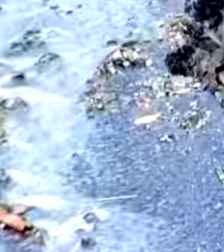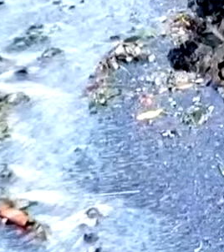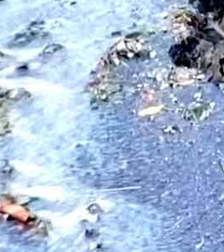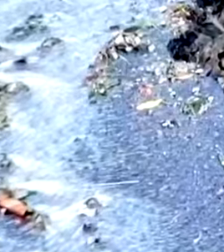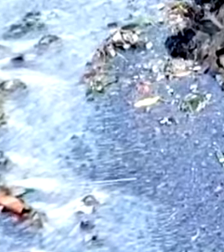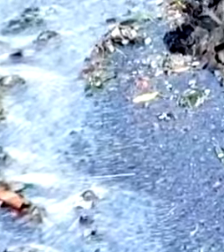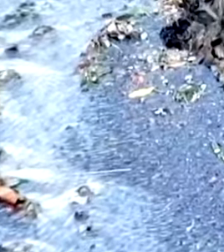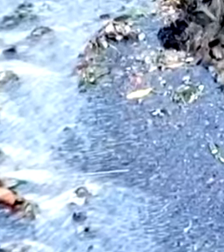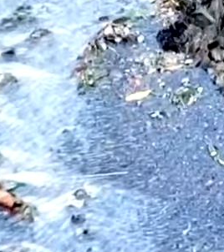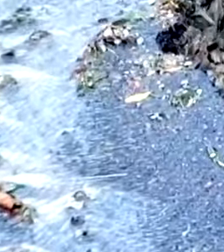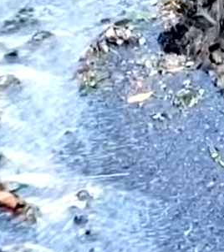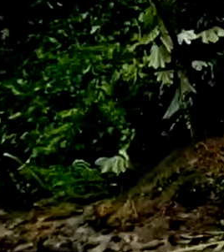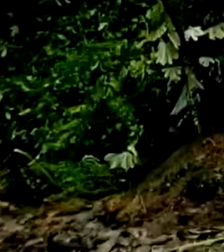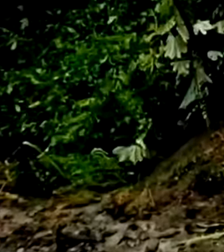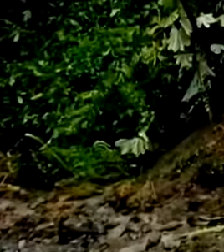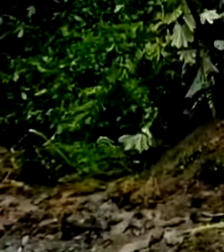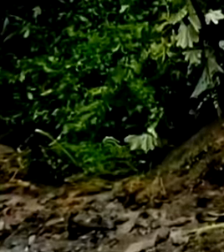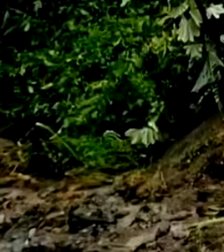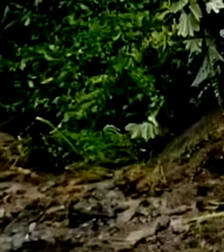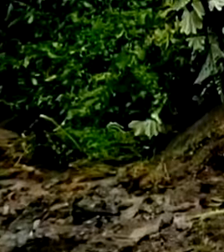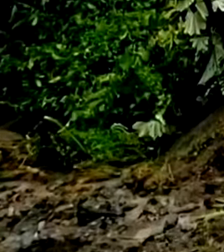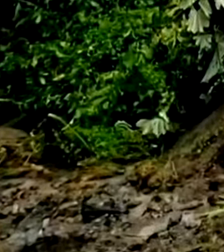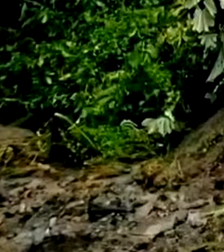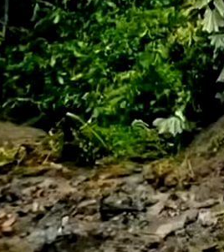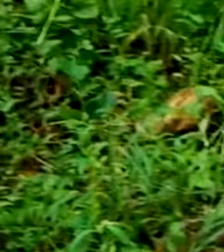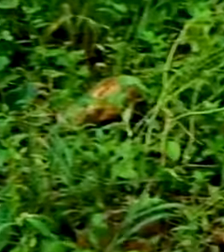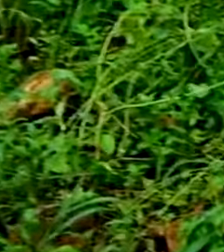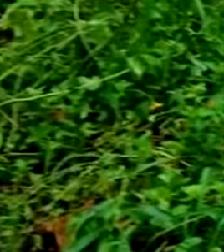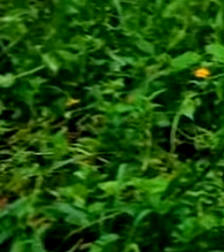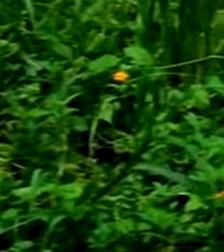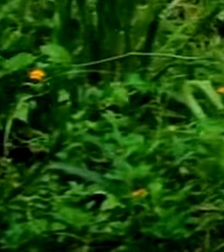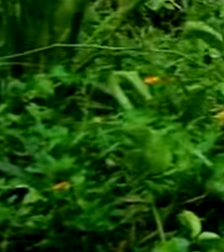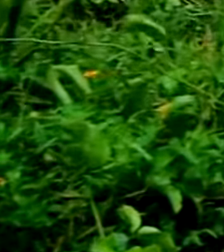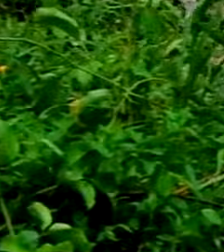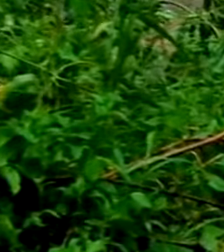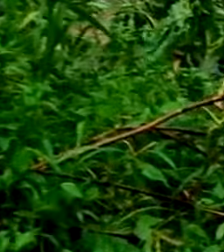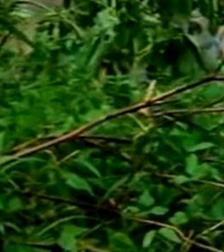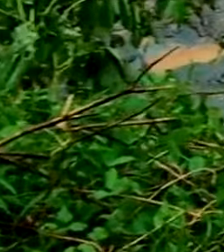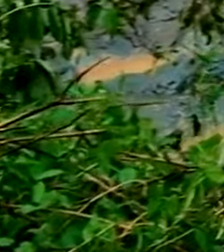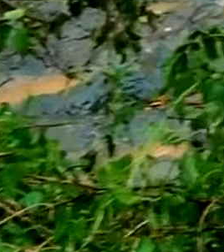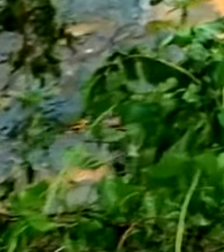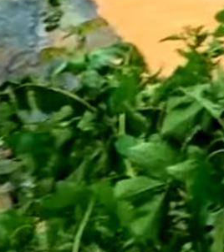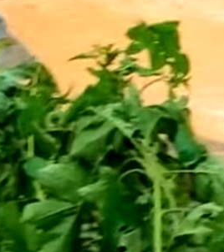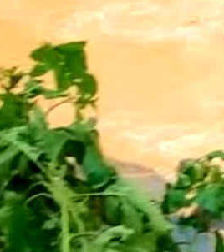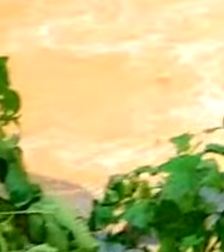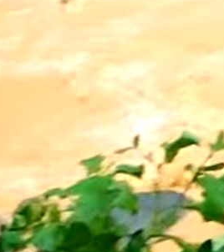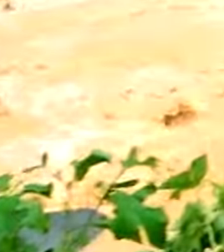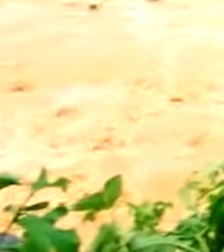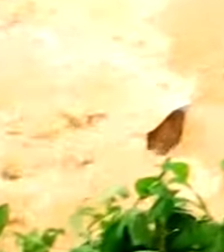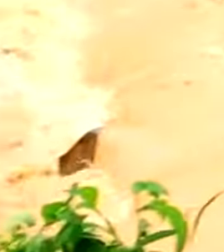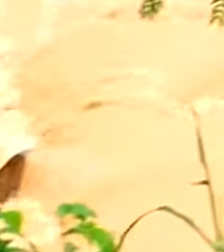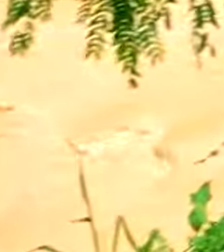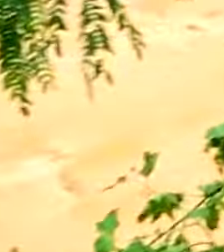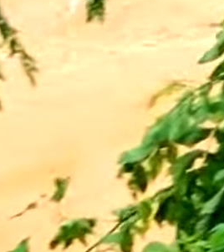estos amigos y hermanos cagüeños. Y eso, amigas y amigos, viendo ese video inicial, porque estaba por ahí en